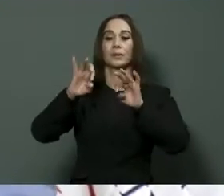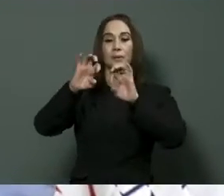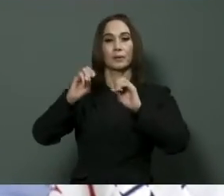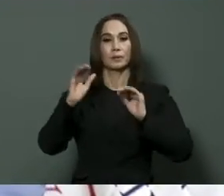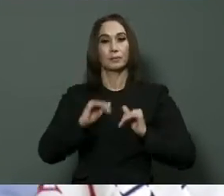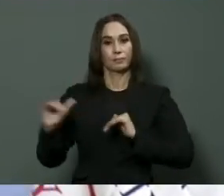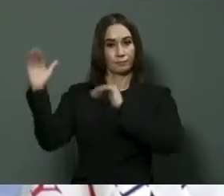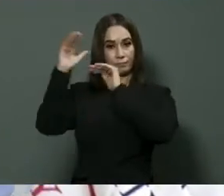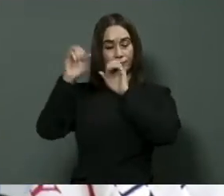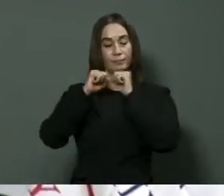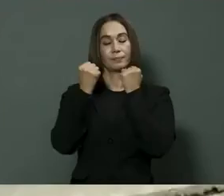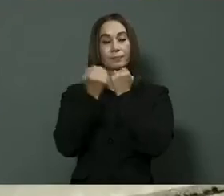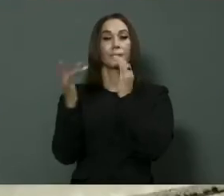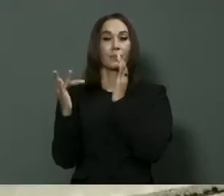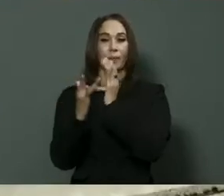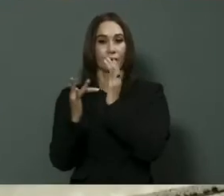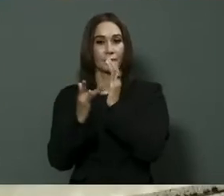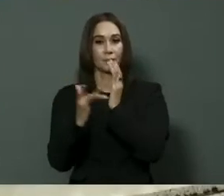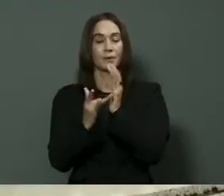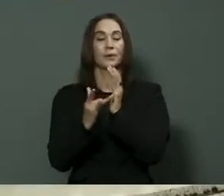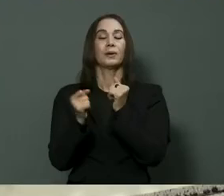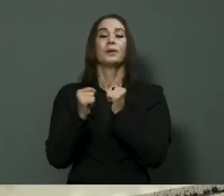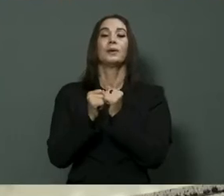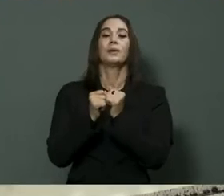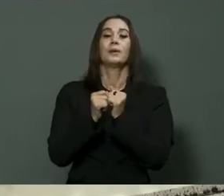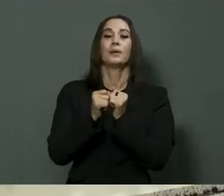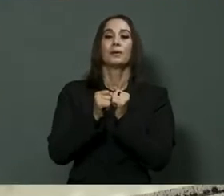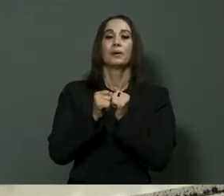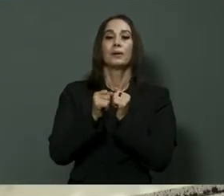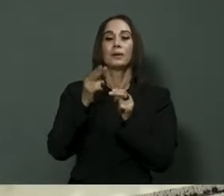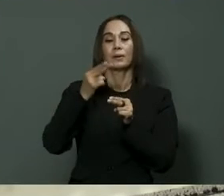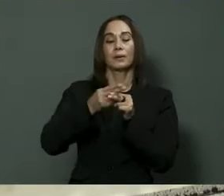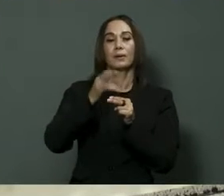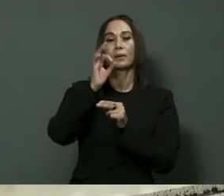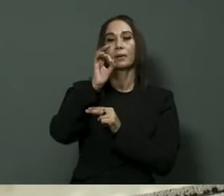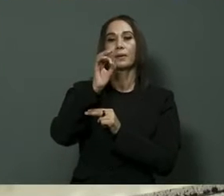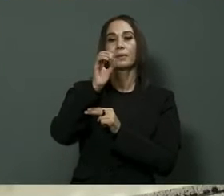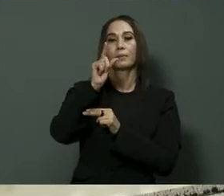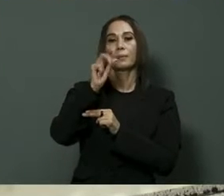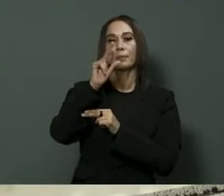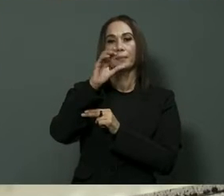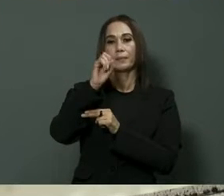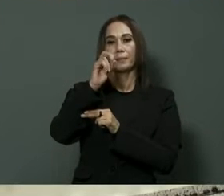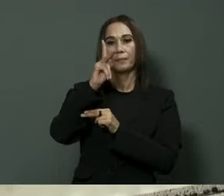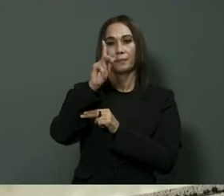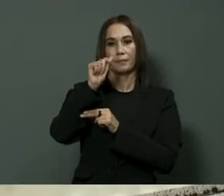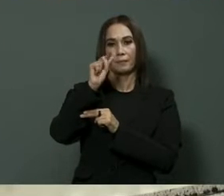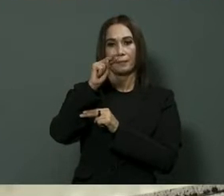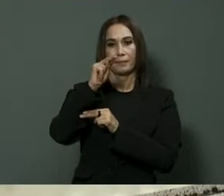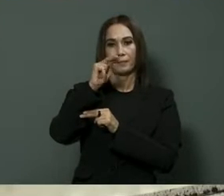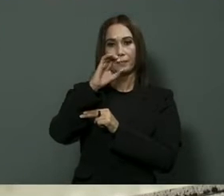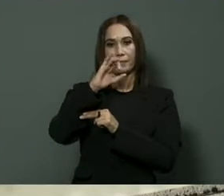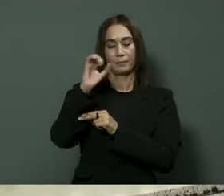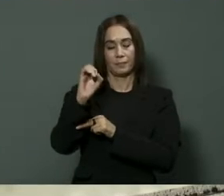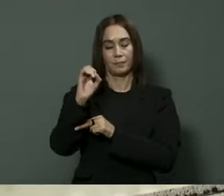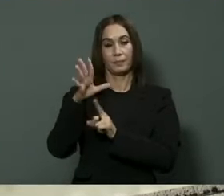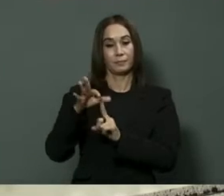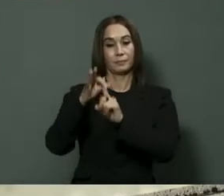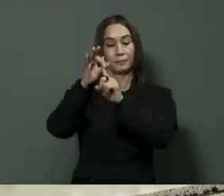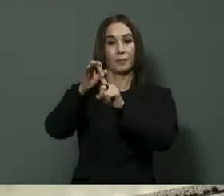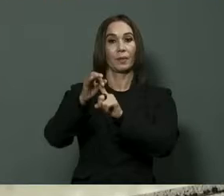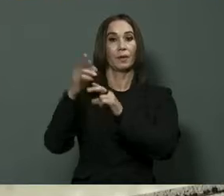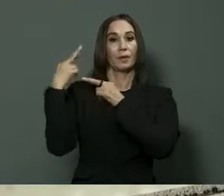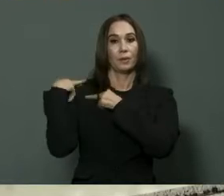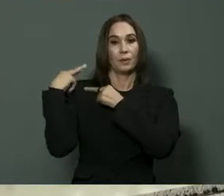Educación Superior, Ciencia y Tecnología, Franklin García Fermín, al distinguido alcalde